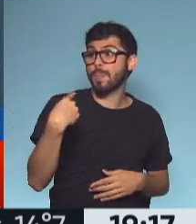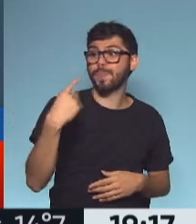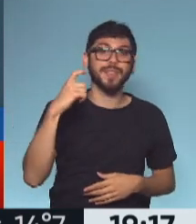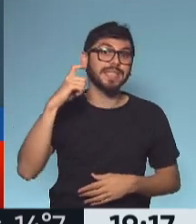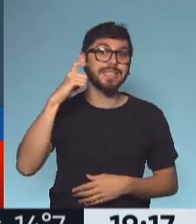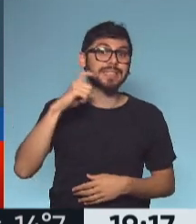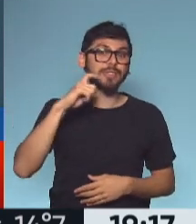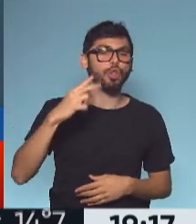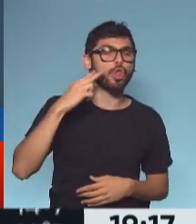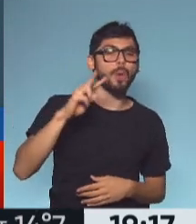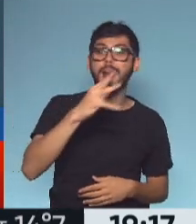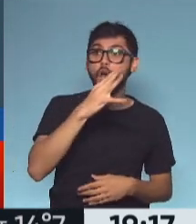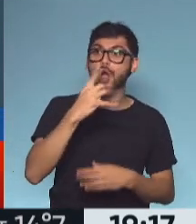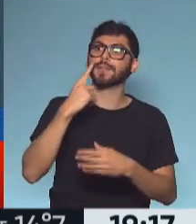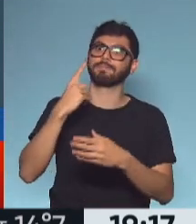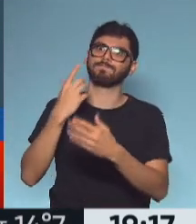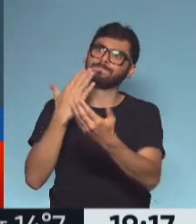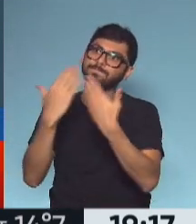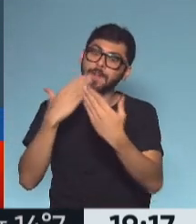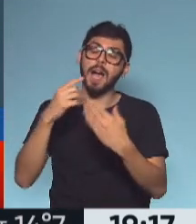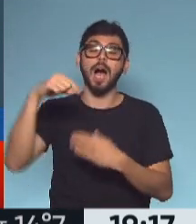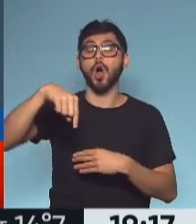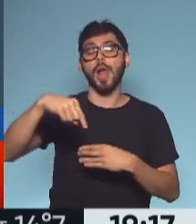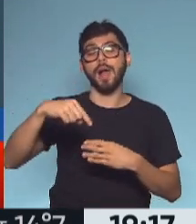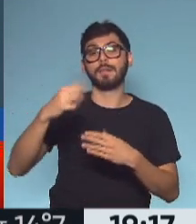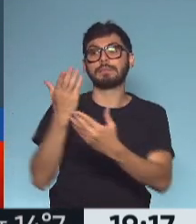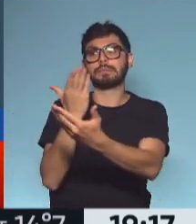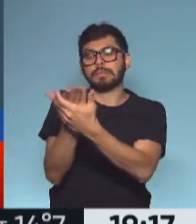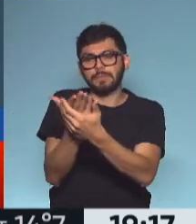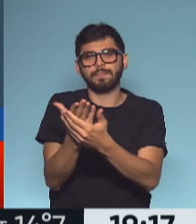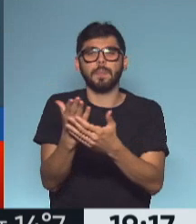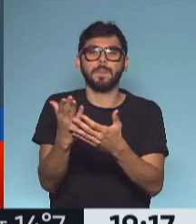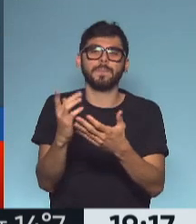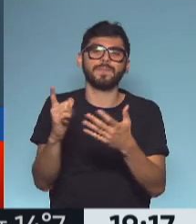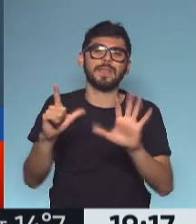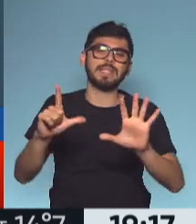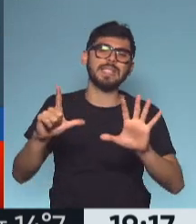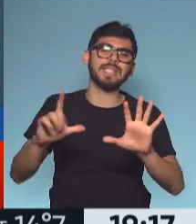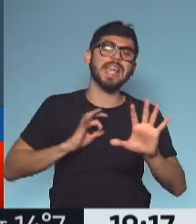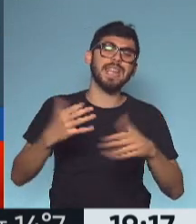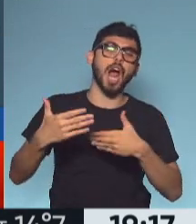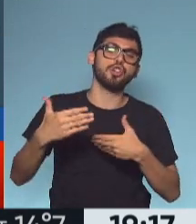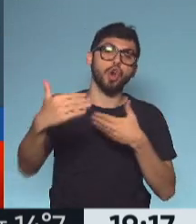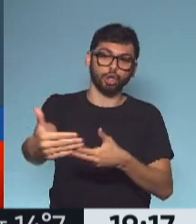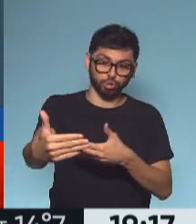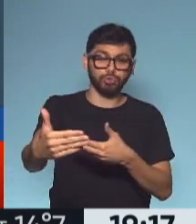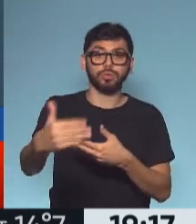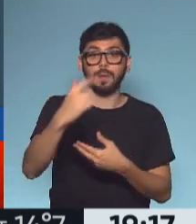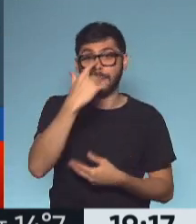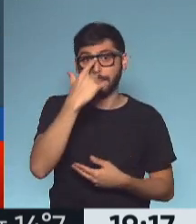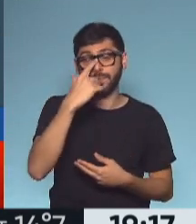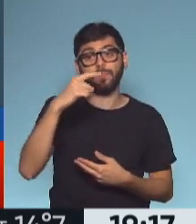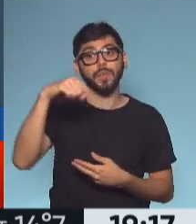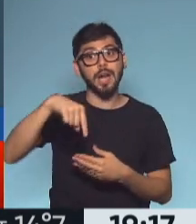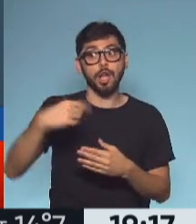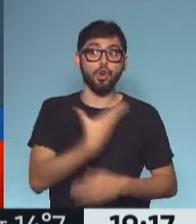en 2014. Bueno, la idea es poder extender a 7 años ese plazo de renegociación y lo que están buscando